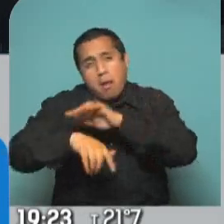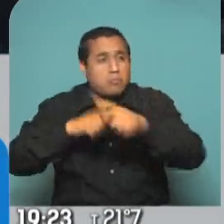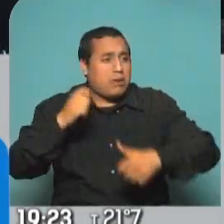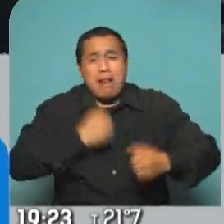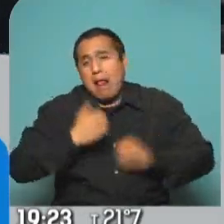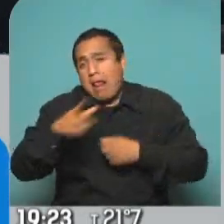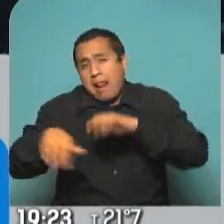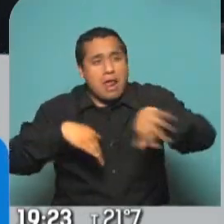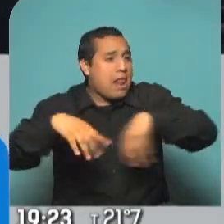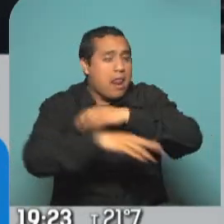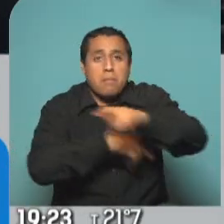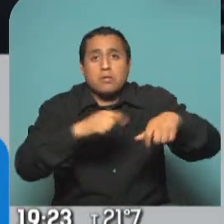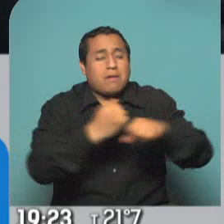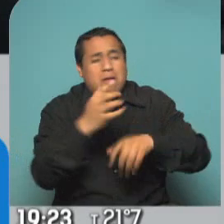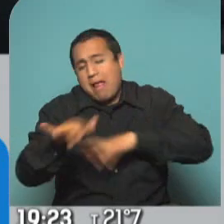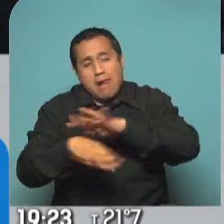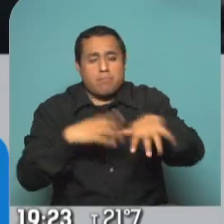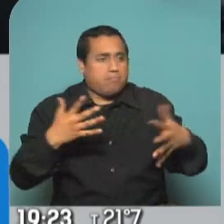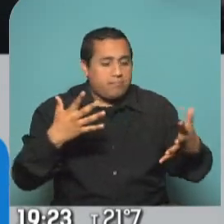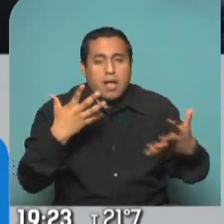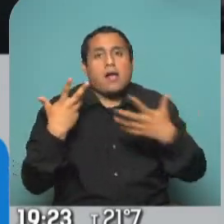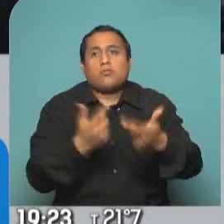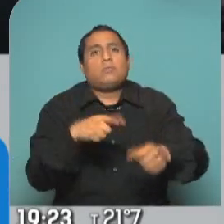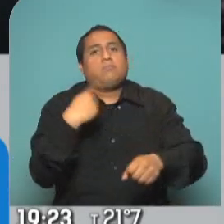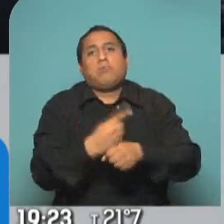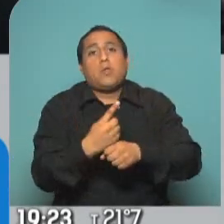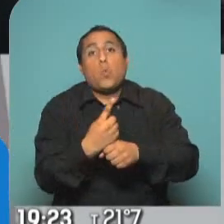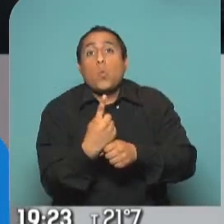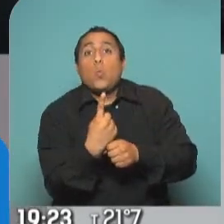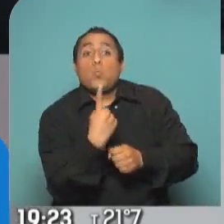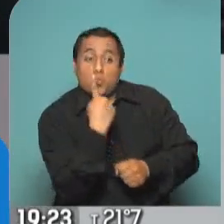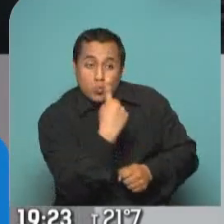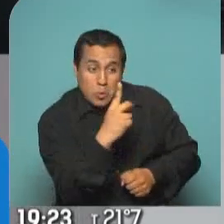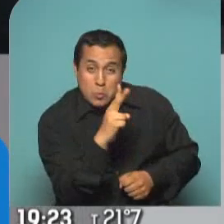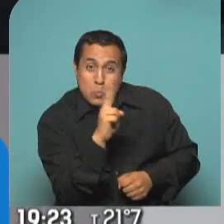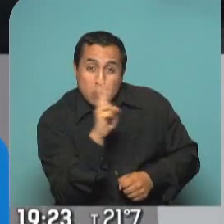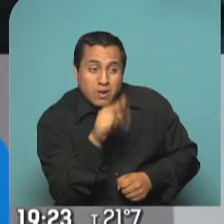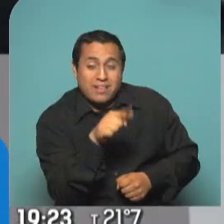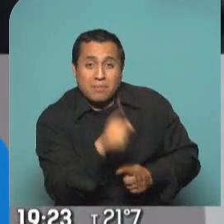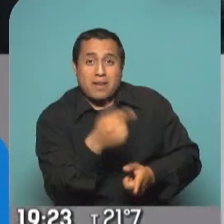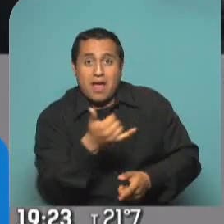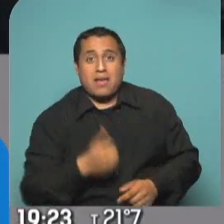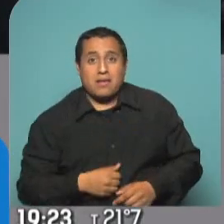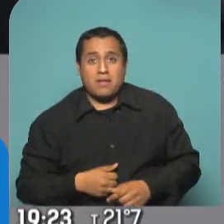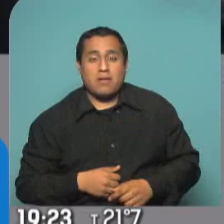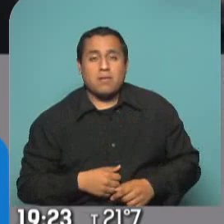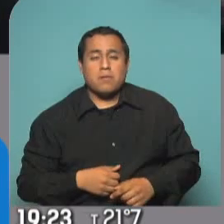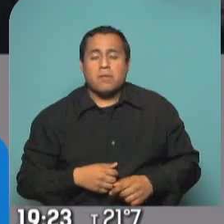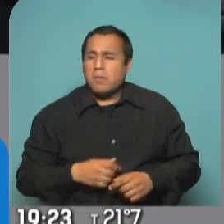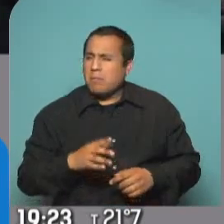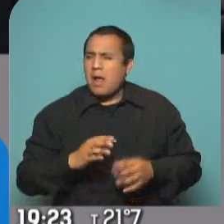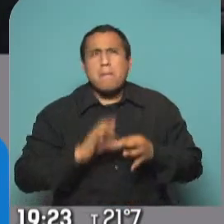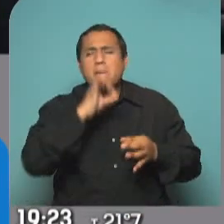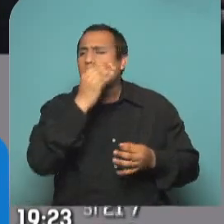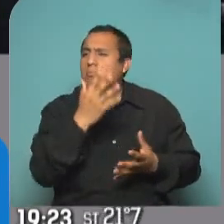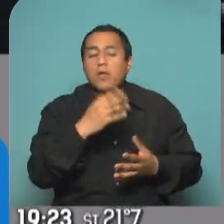corría, los obreros que corrían, no pudieron hacer nada. Y bueno, y había una chica, creo, también de su abajo. ¿Qué altura aproximada le calculás la caída? 20 metros. Se habla de que